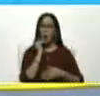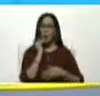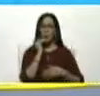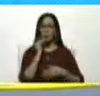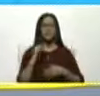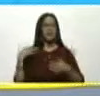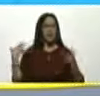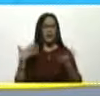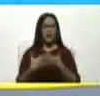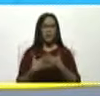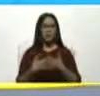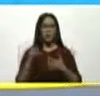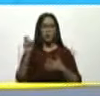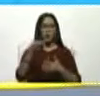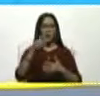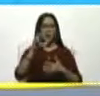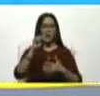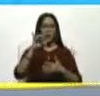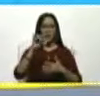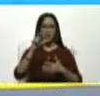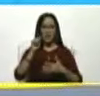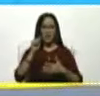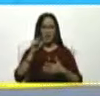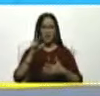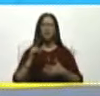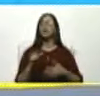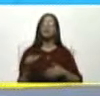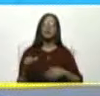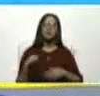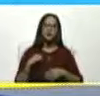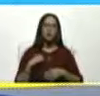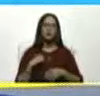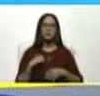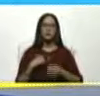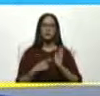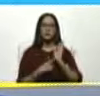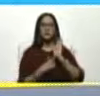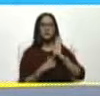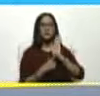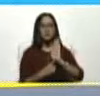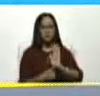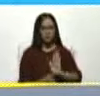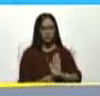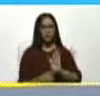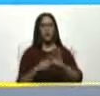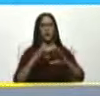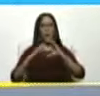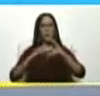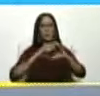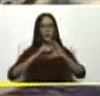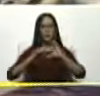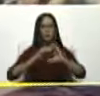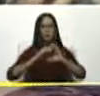la generación genial, que son los protagonistas